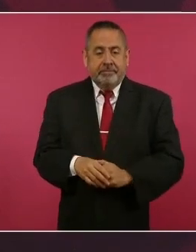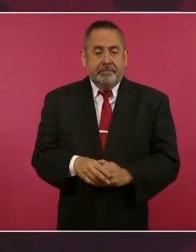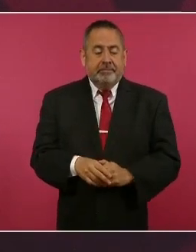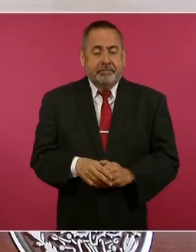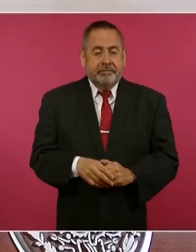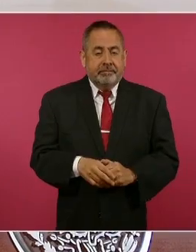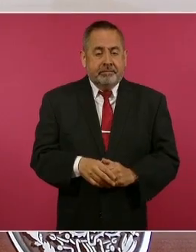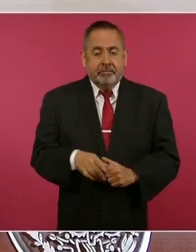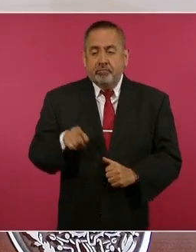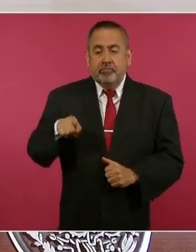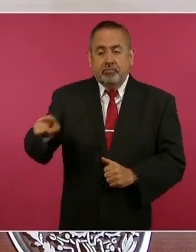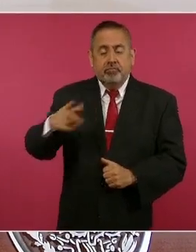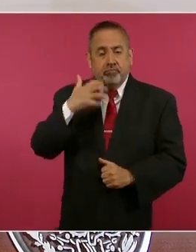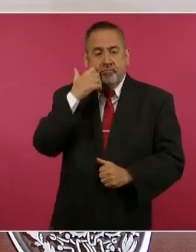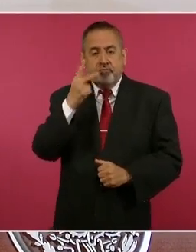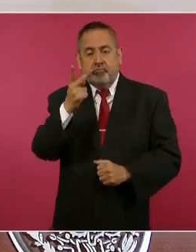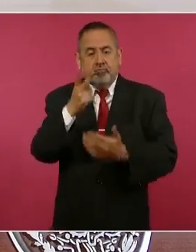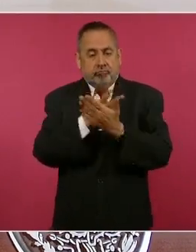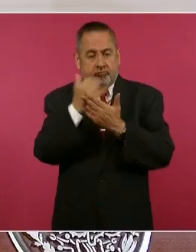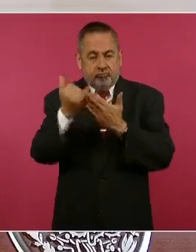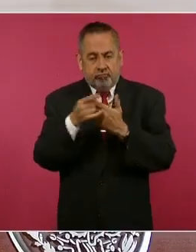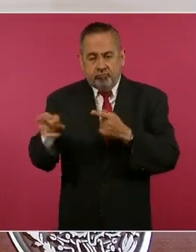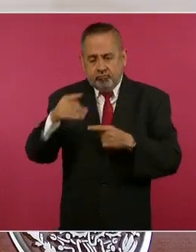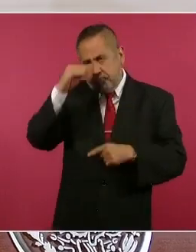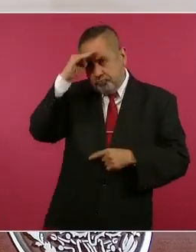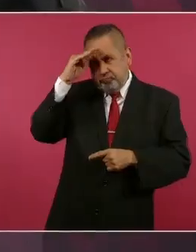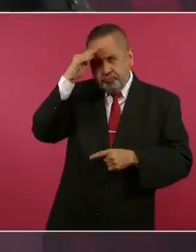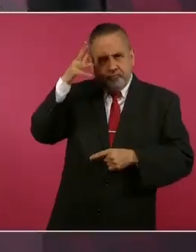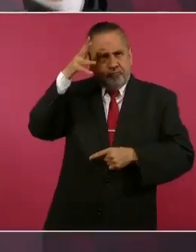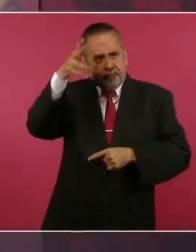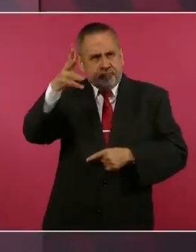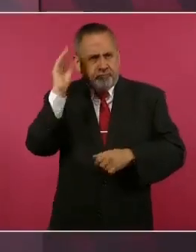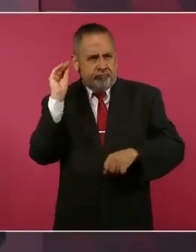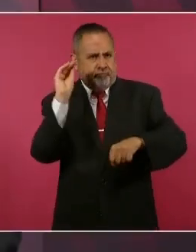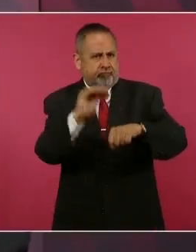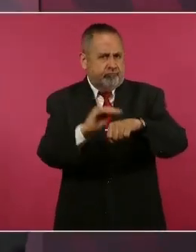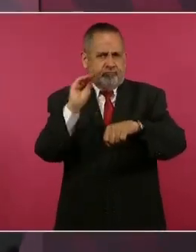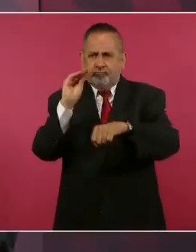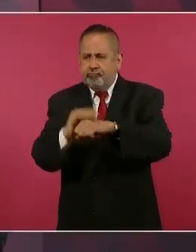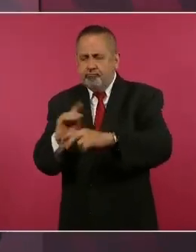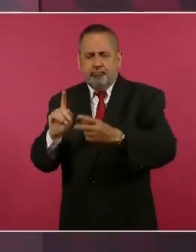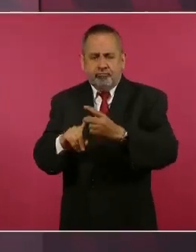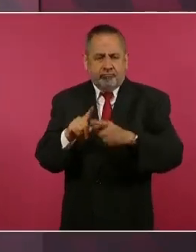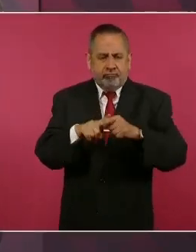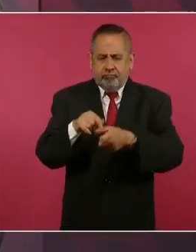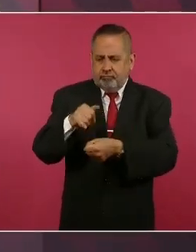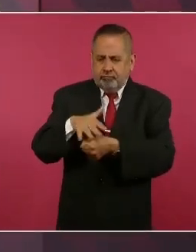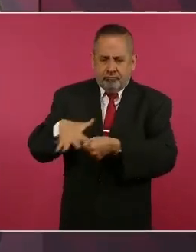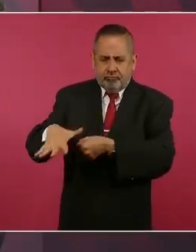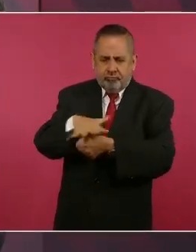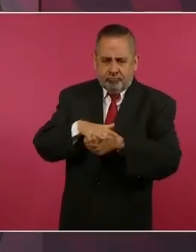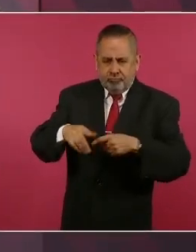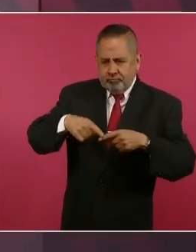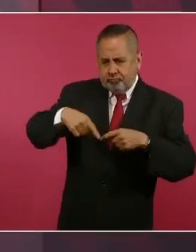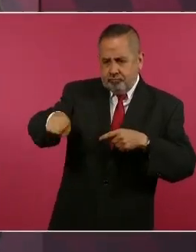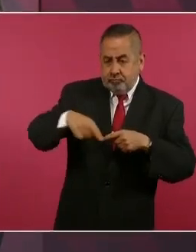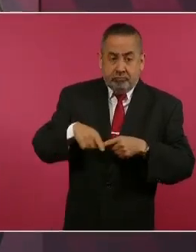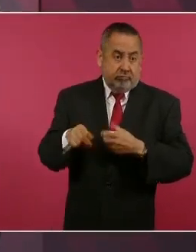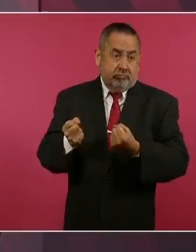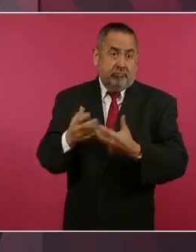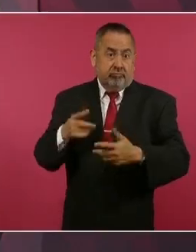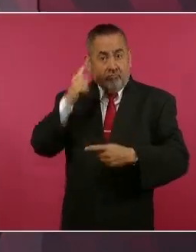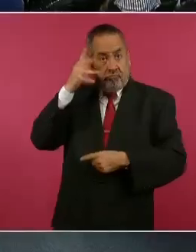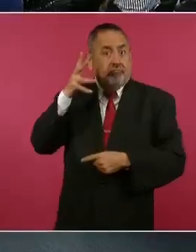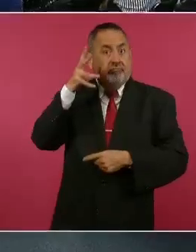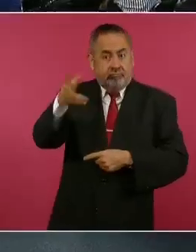Están interesados en dos proyectos, o sea, están viendo dos proyectos. Uno es el Istmo. El Istmo tiene mucho